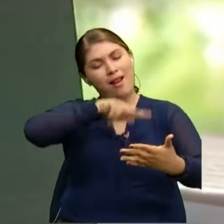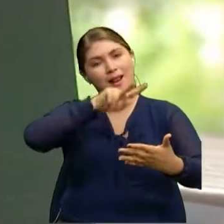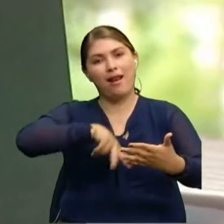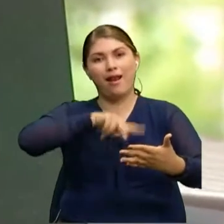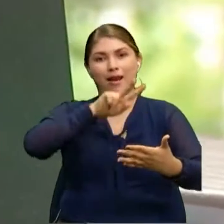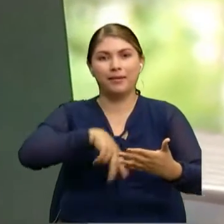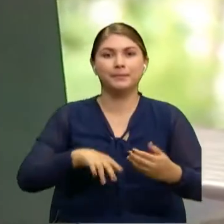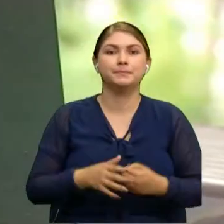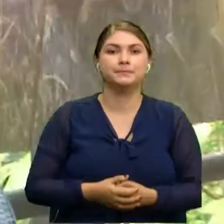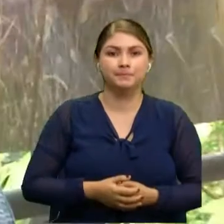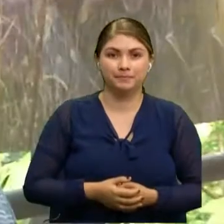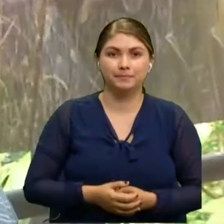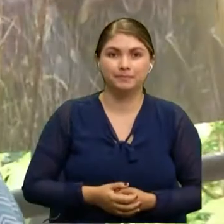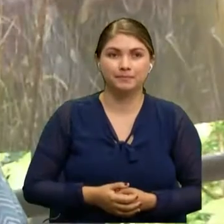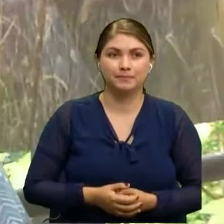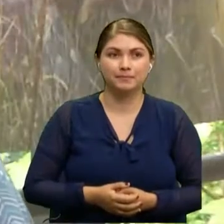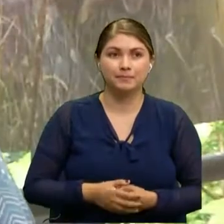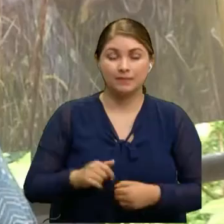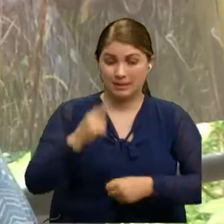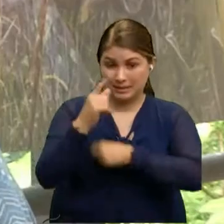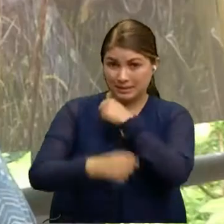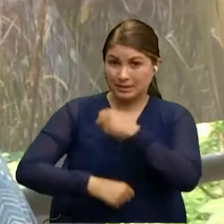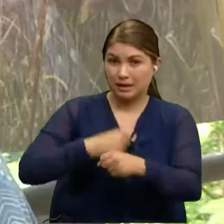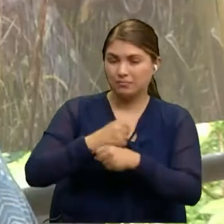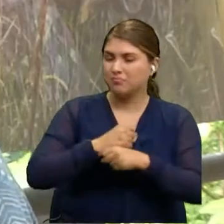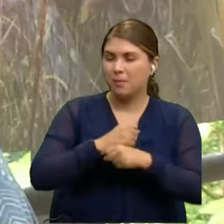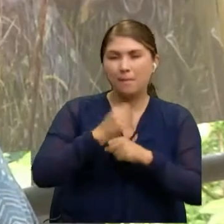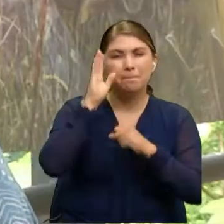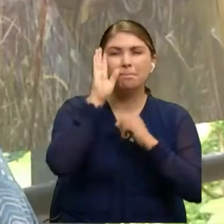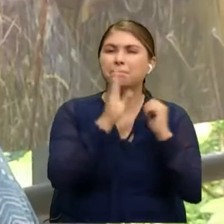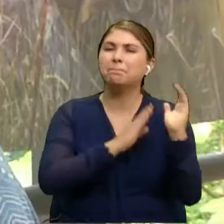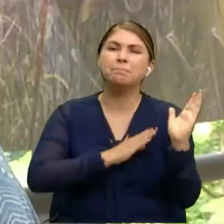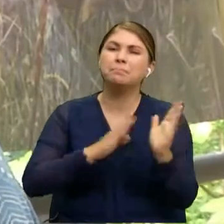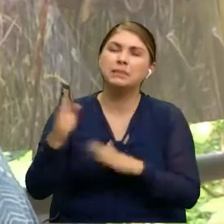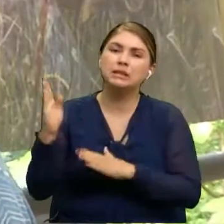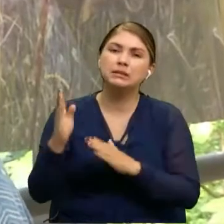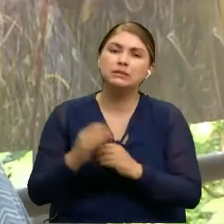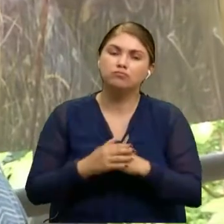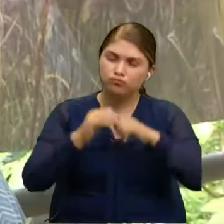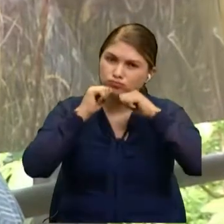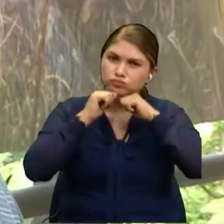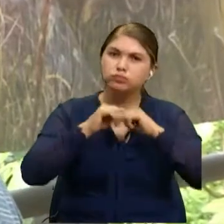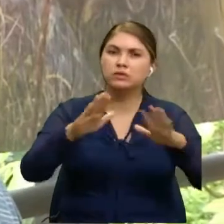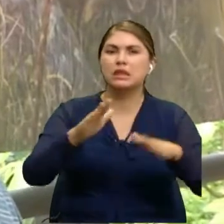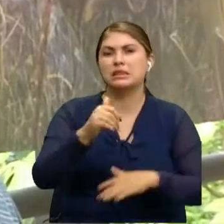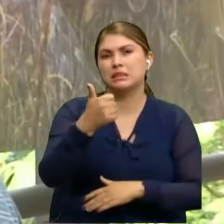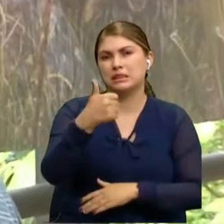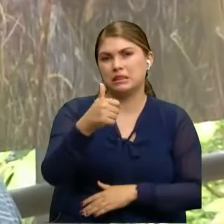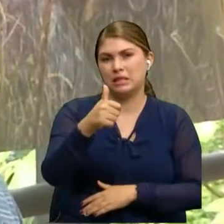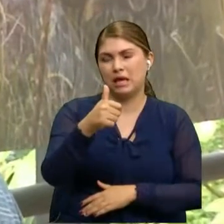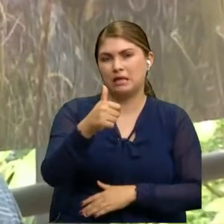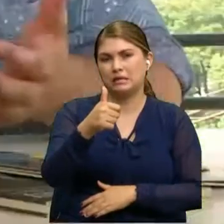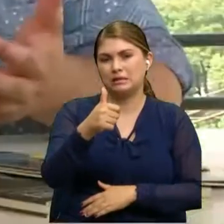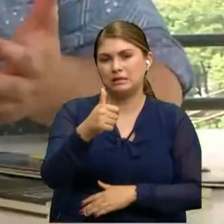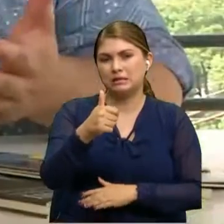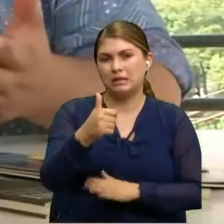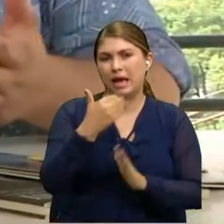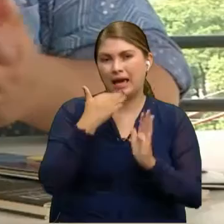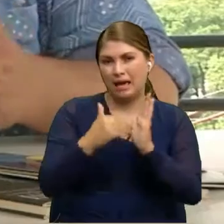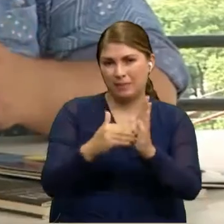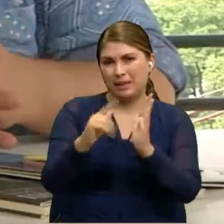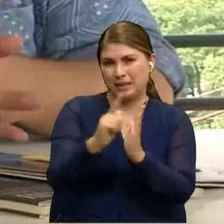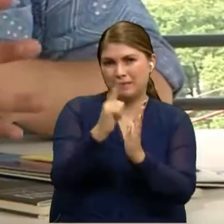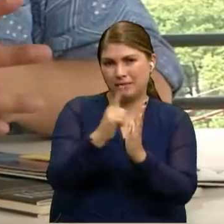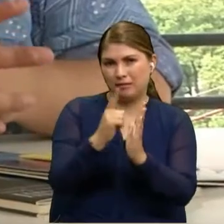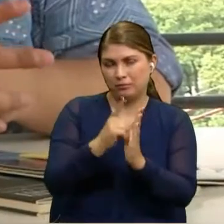literatura. Bueno, la editorial Sátiro para este año se está planteando publicar unos 10 ejemplares de